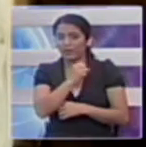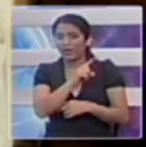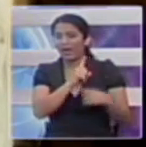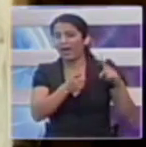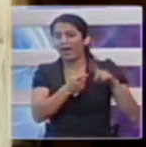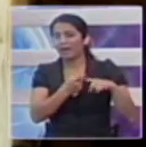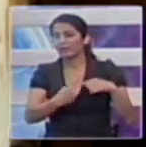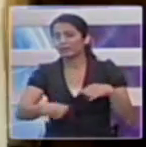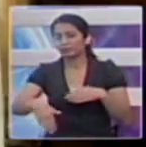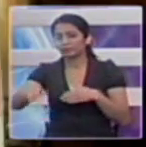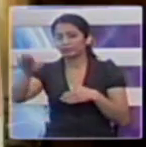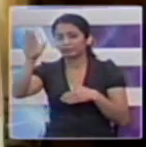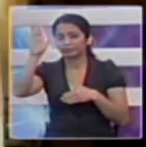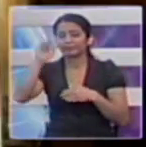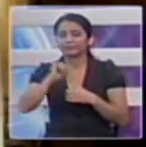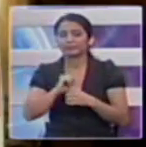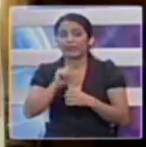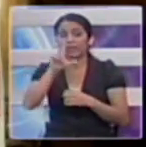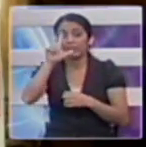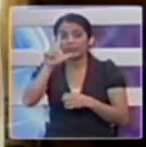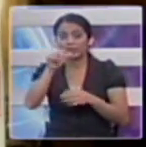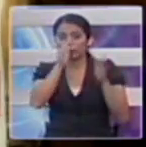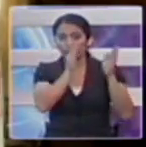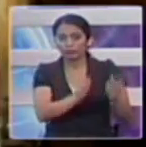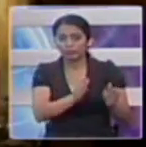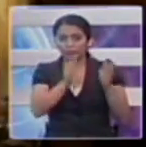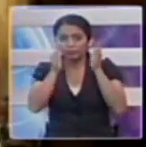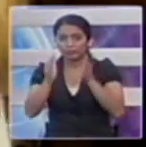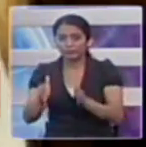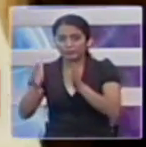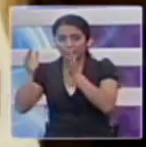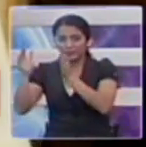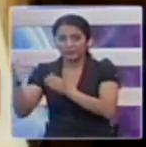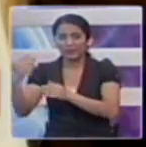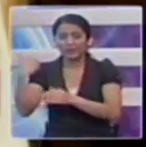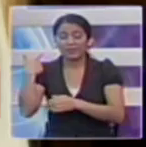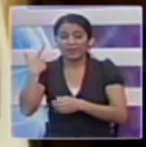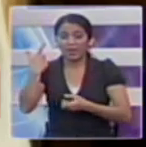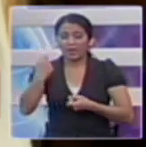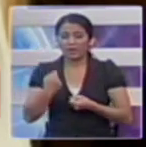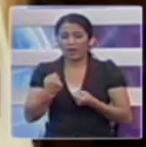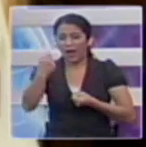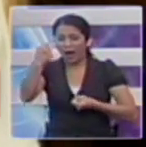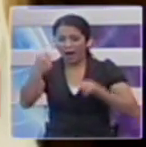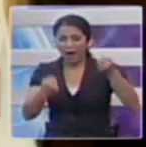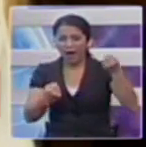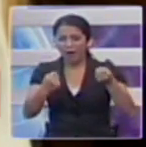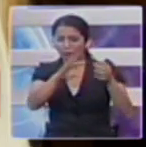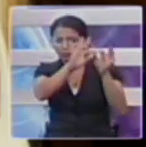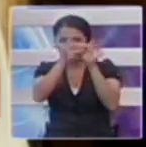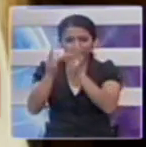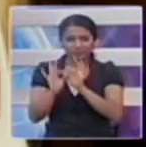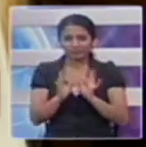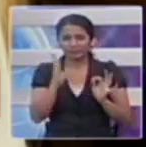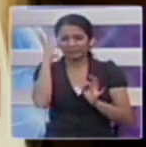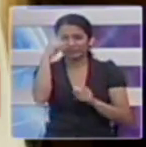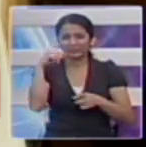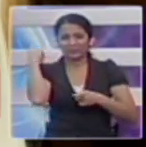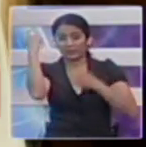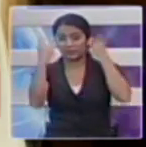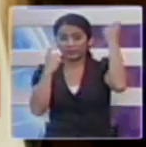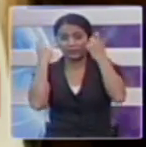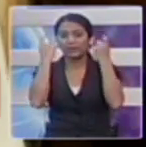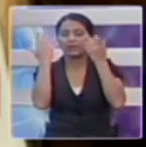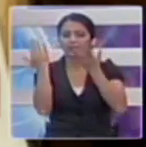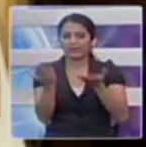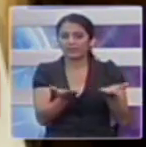como siempre lo hemos hecho. A las 7 salen los carros alegóricos ya adornados por la avenida Las Esclusas, desde las antiguas bodegas